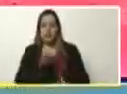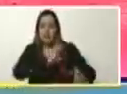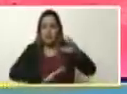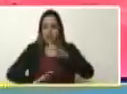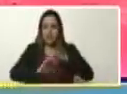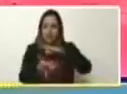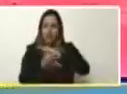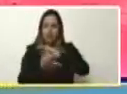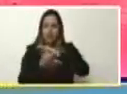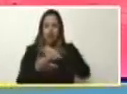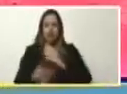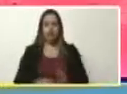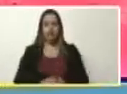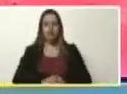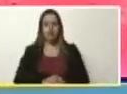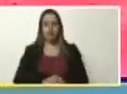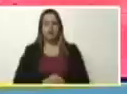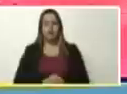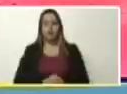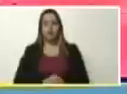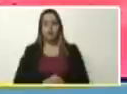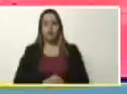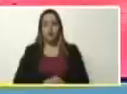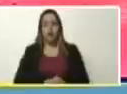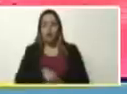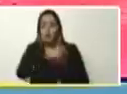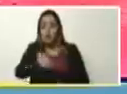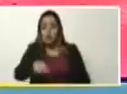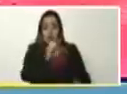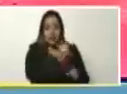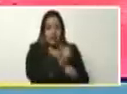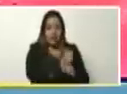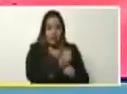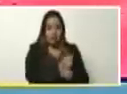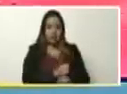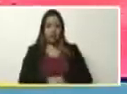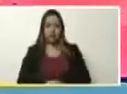científicos, tecnológicos, la clase obrera.